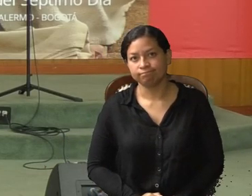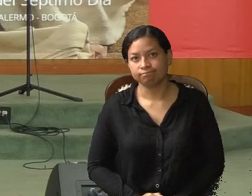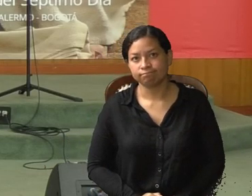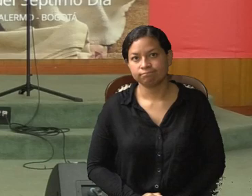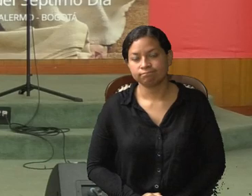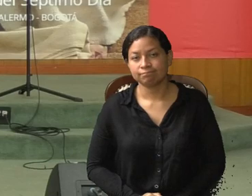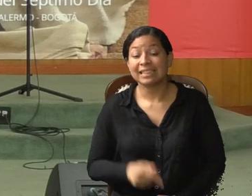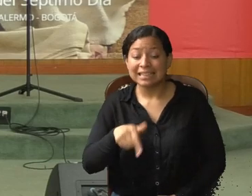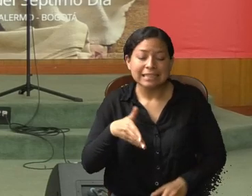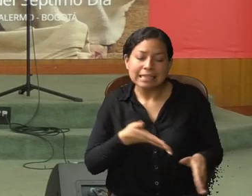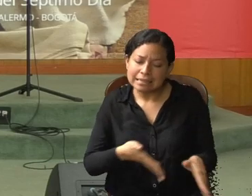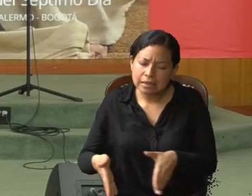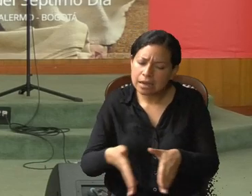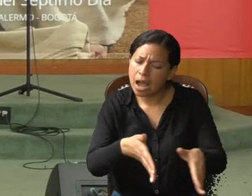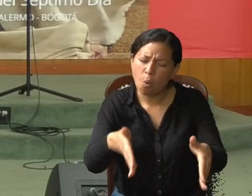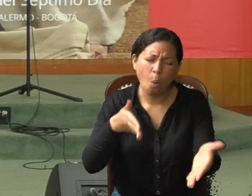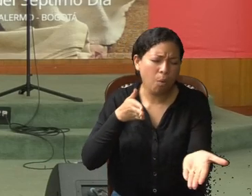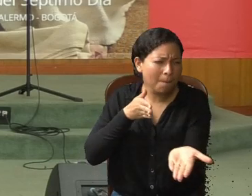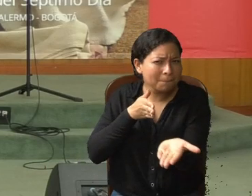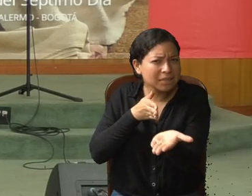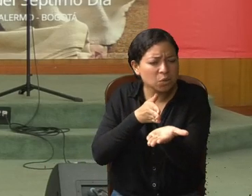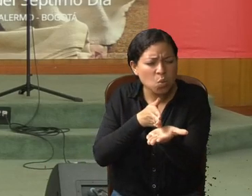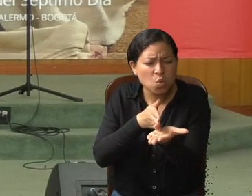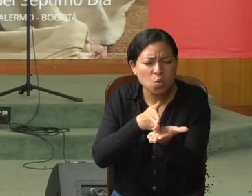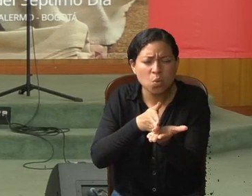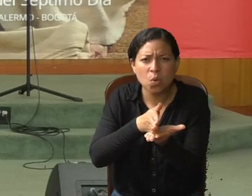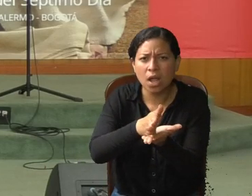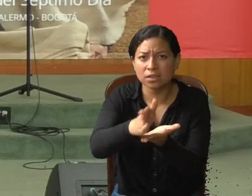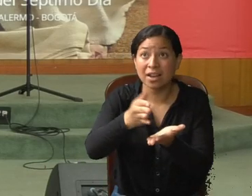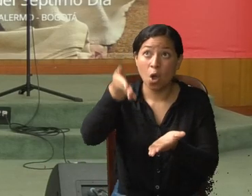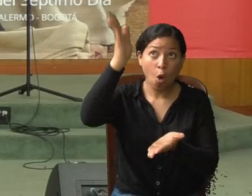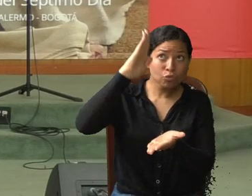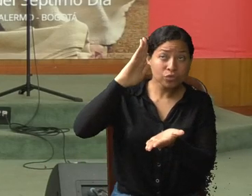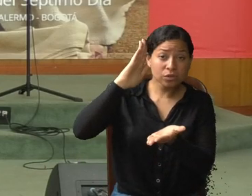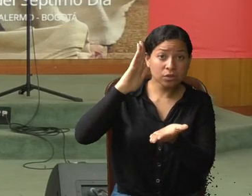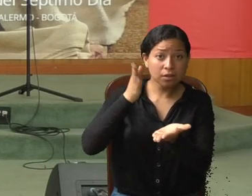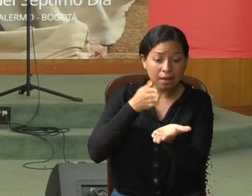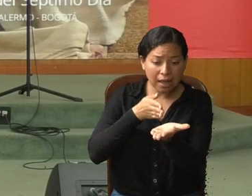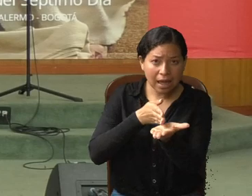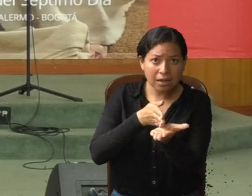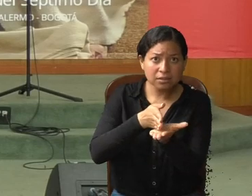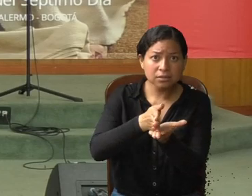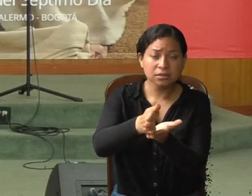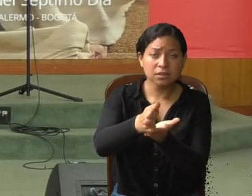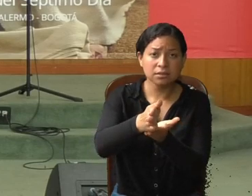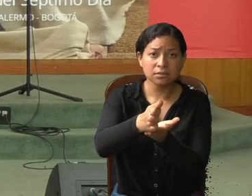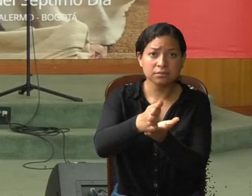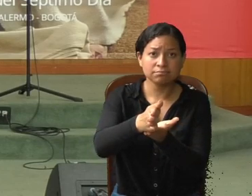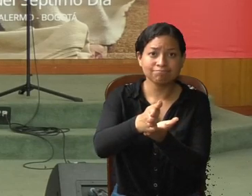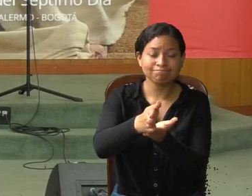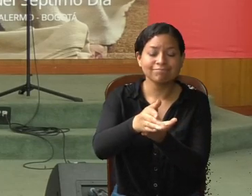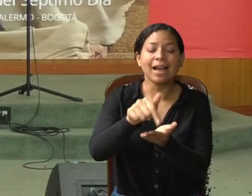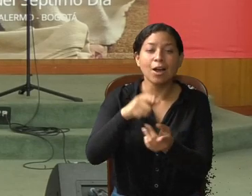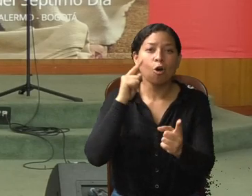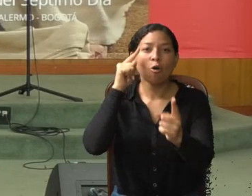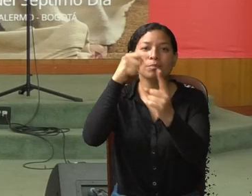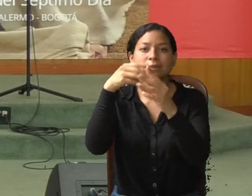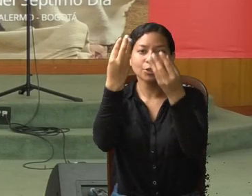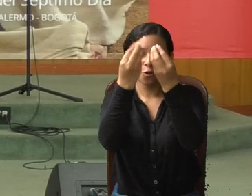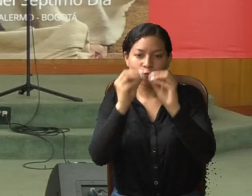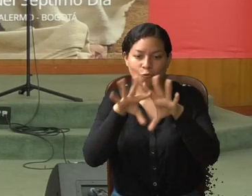como hablamos al principio, porque Dios es un Dios eterno y porque el objetivo de nuestra creación es de eternidad. Así que